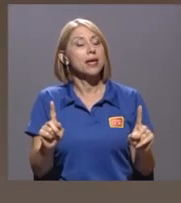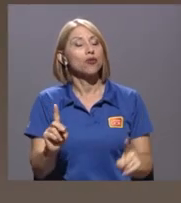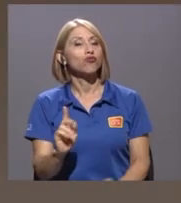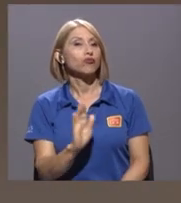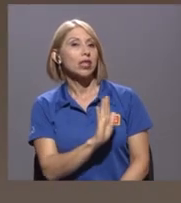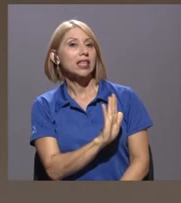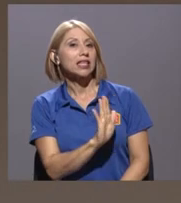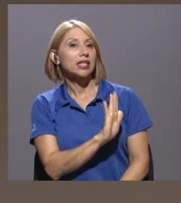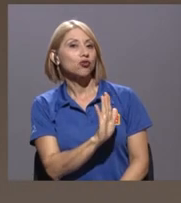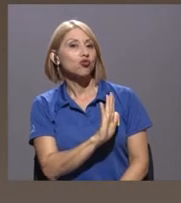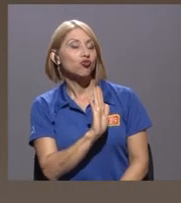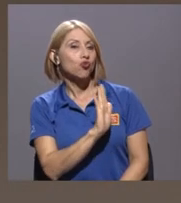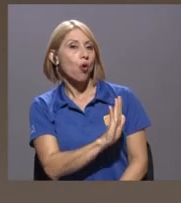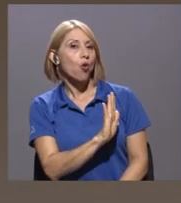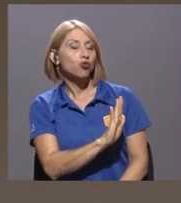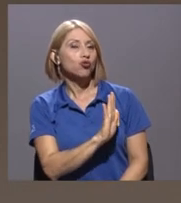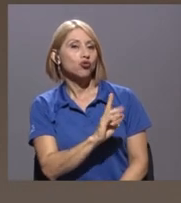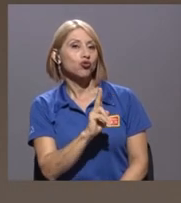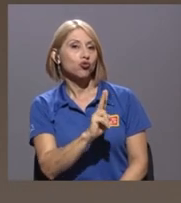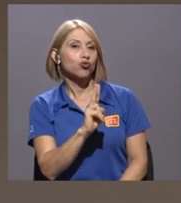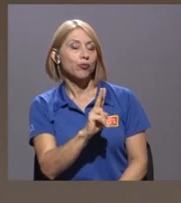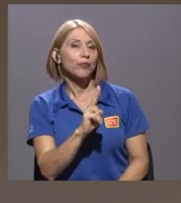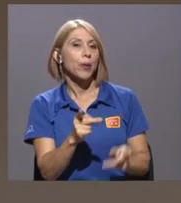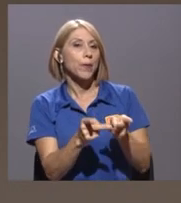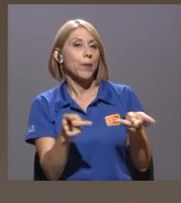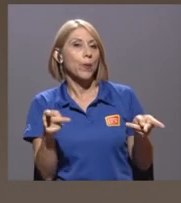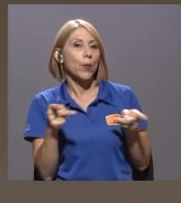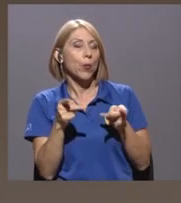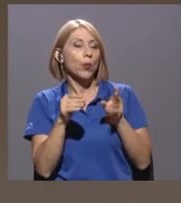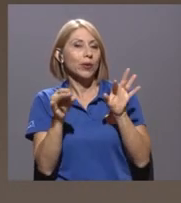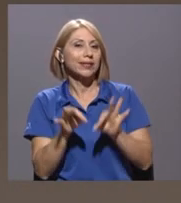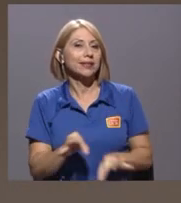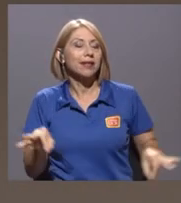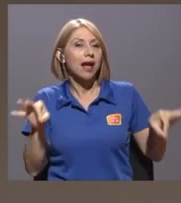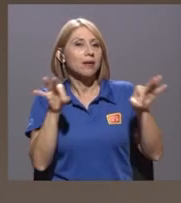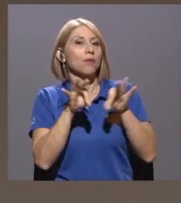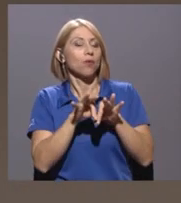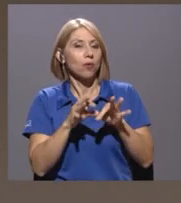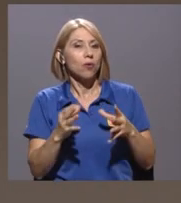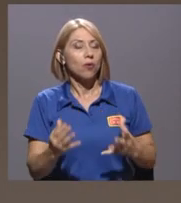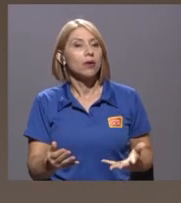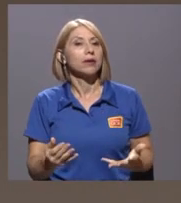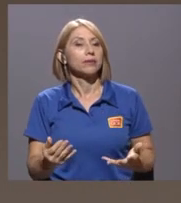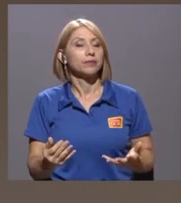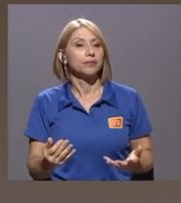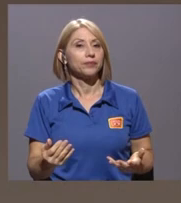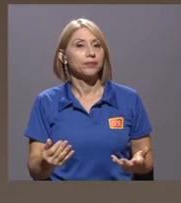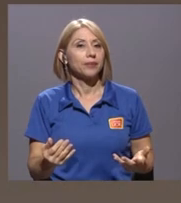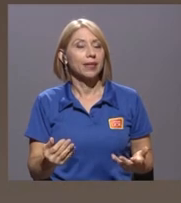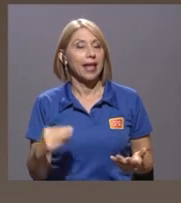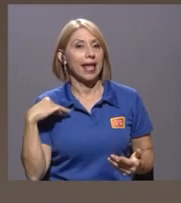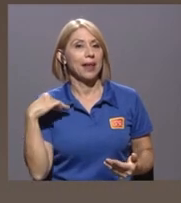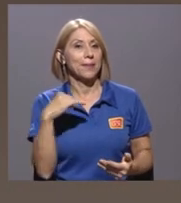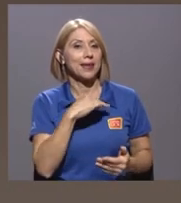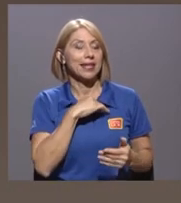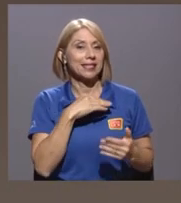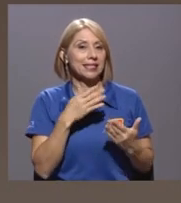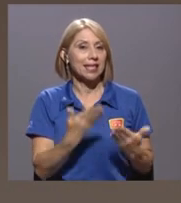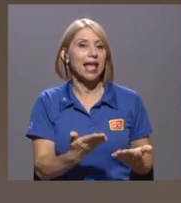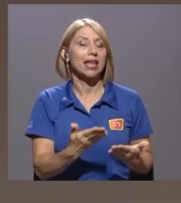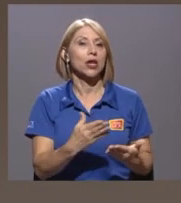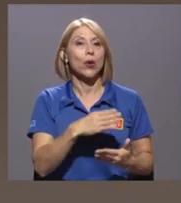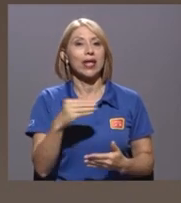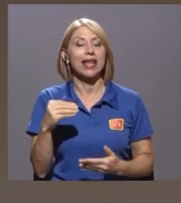sillas tan importantes de el ministerio y de